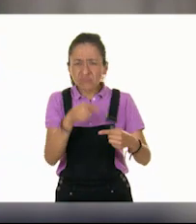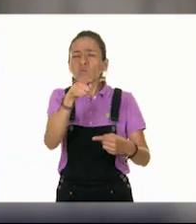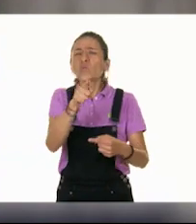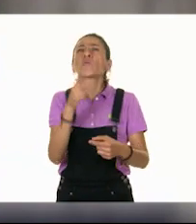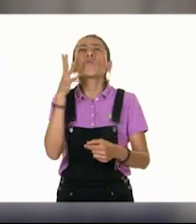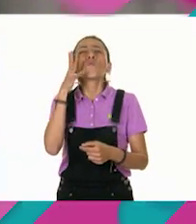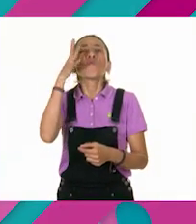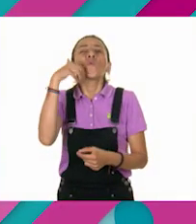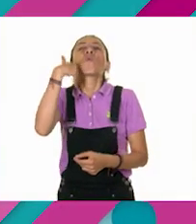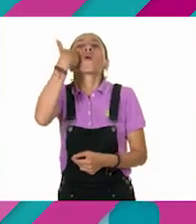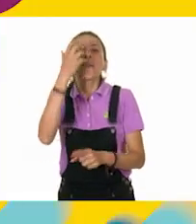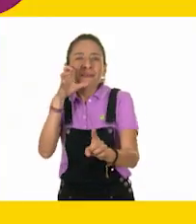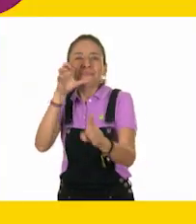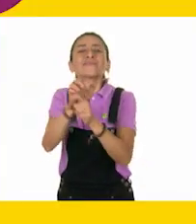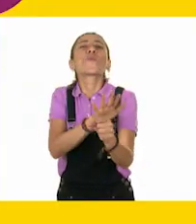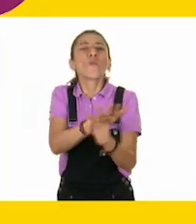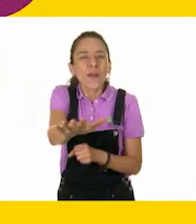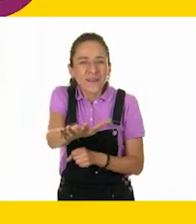quieres llegar.